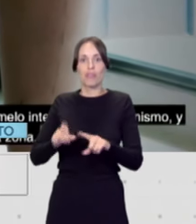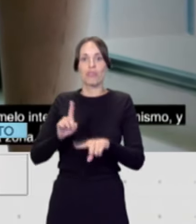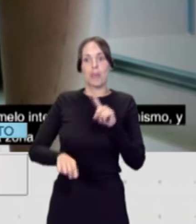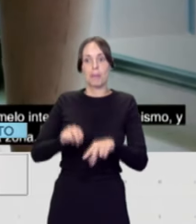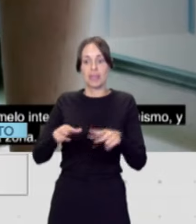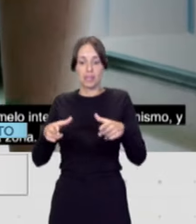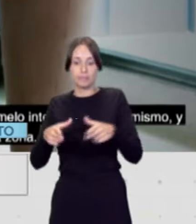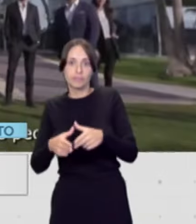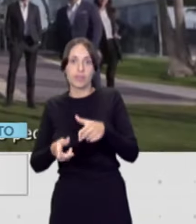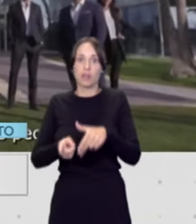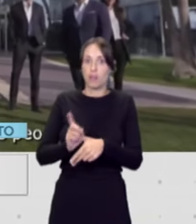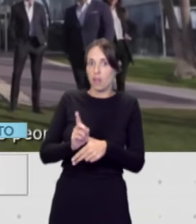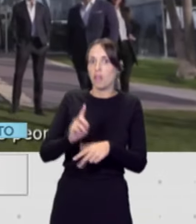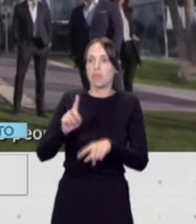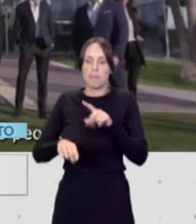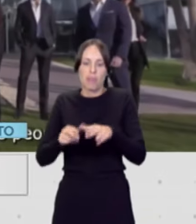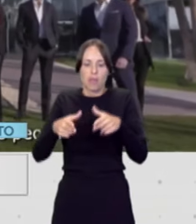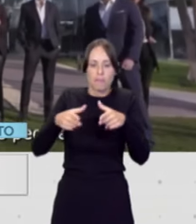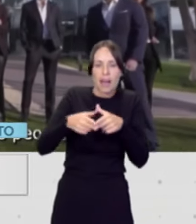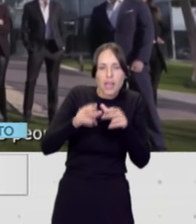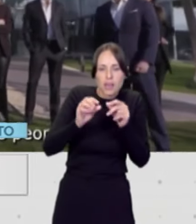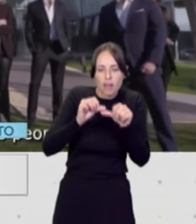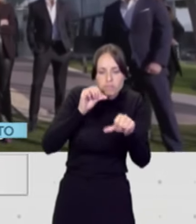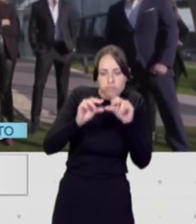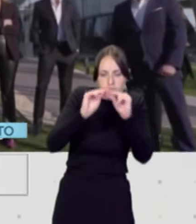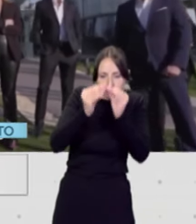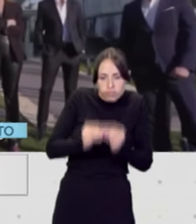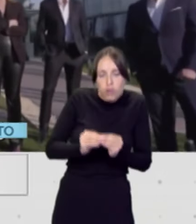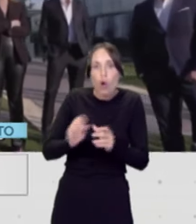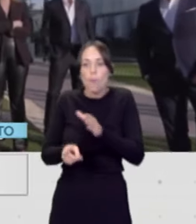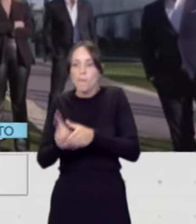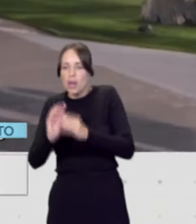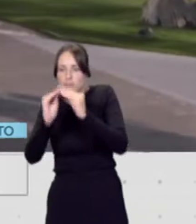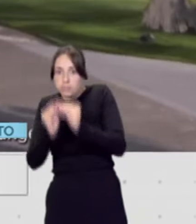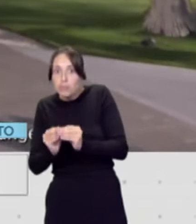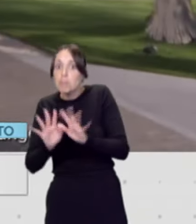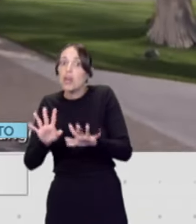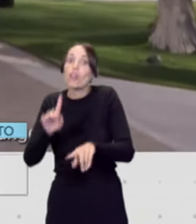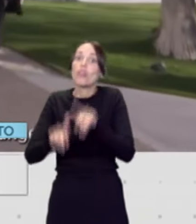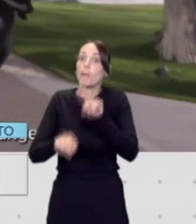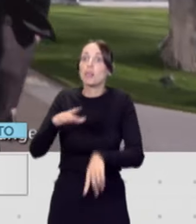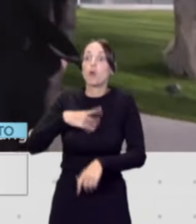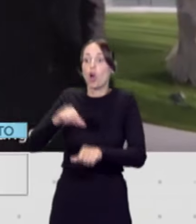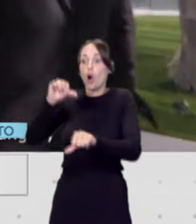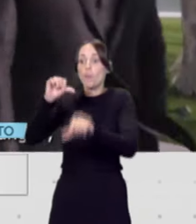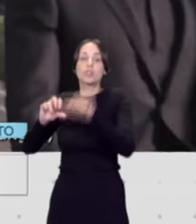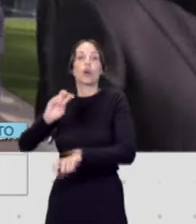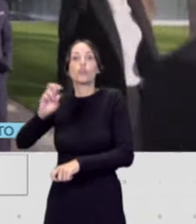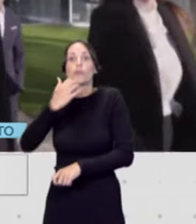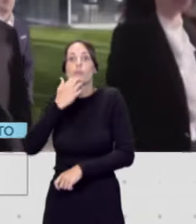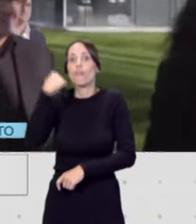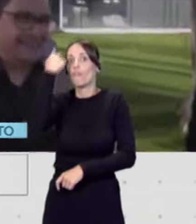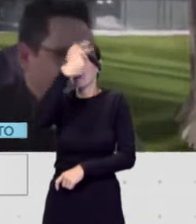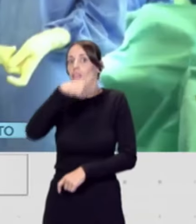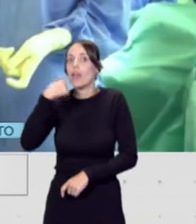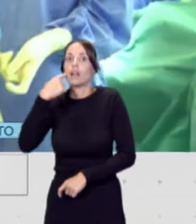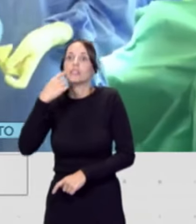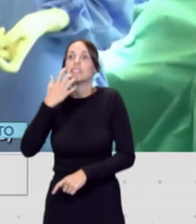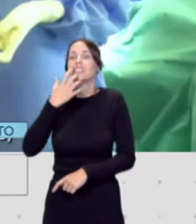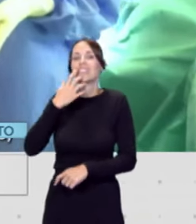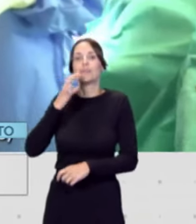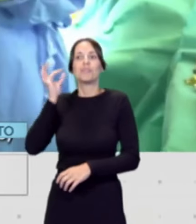la faloplastia, hacer un pene, hacer una vagina, todo eso es la más conocida, pero a veces te piden otro tipo de cirugías, facial, por ejemplo, ser más femeninas en la cara,